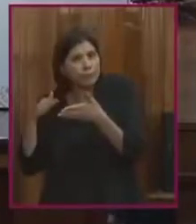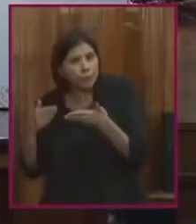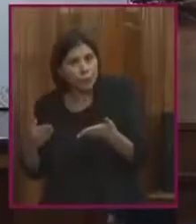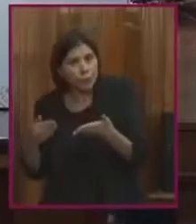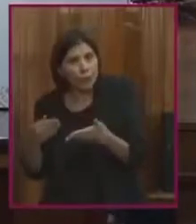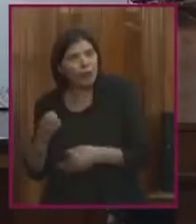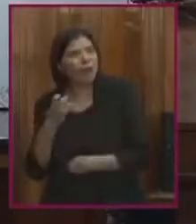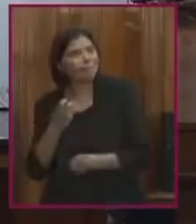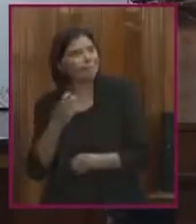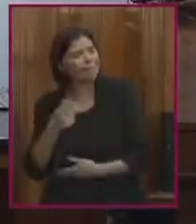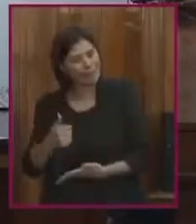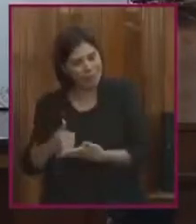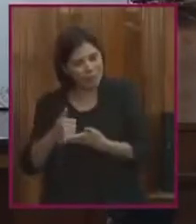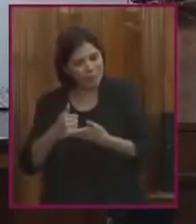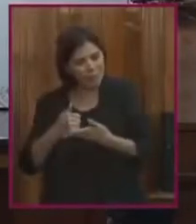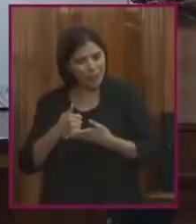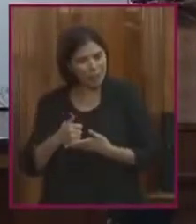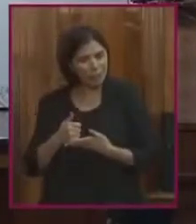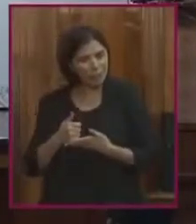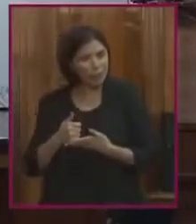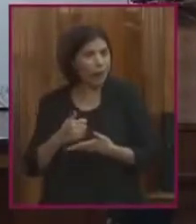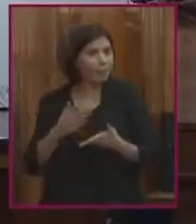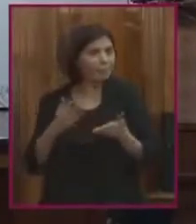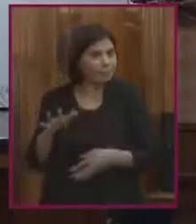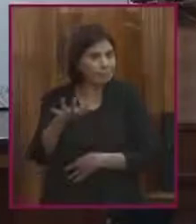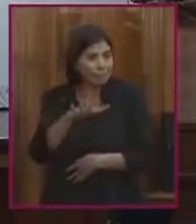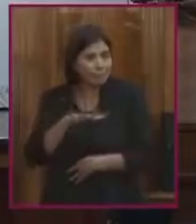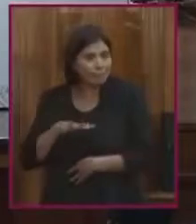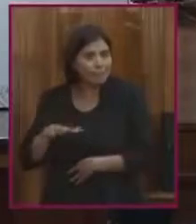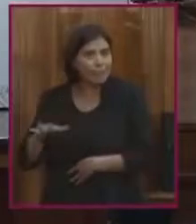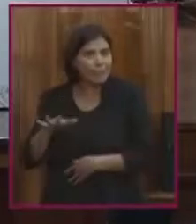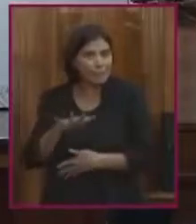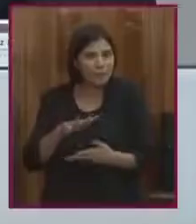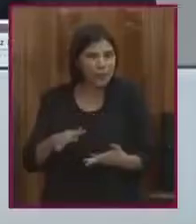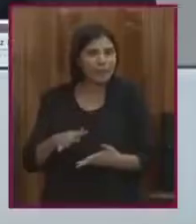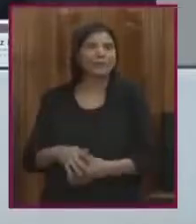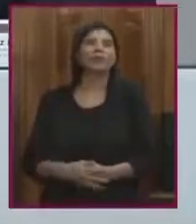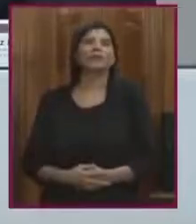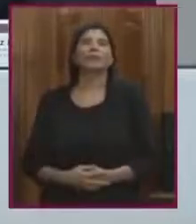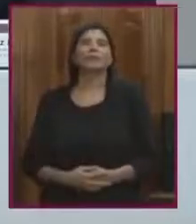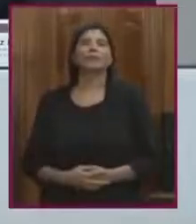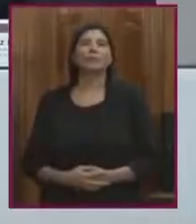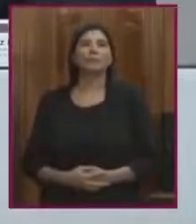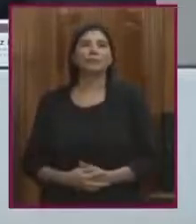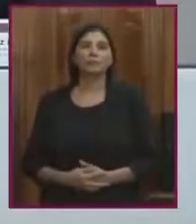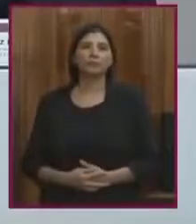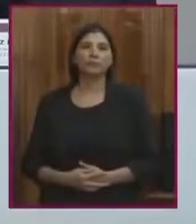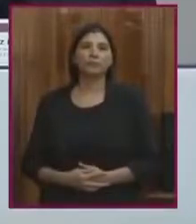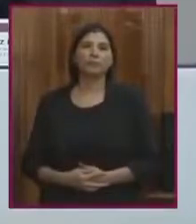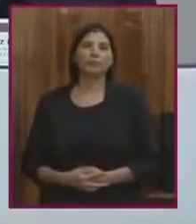nos ayudan a tener más espacio, ¿verdad? Aquí es tan estrecho,